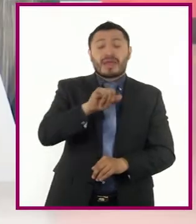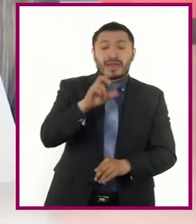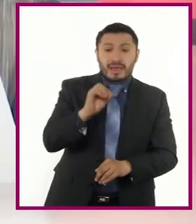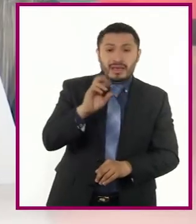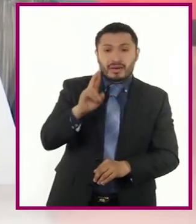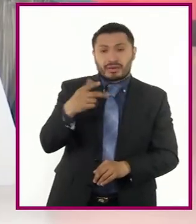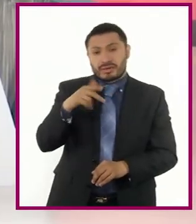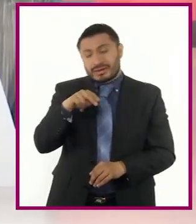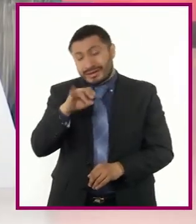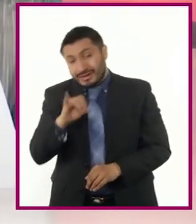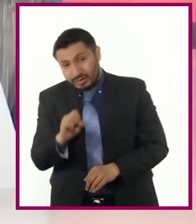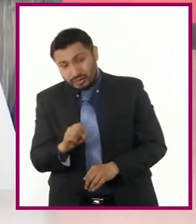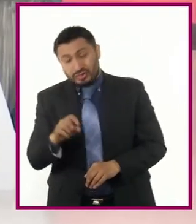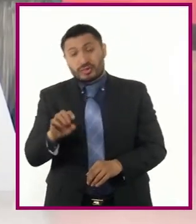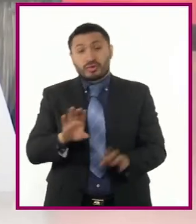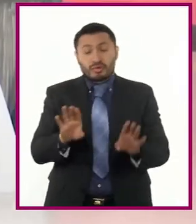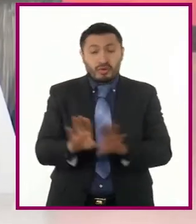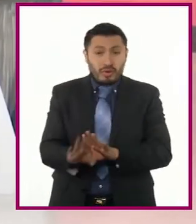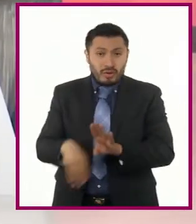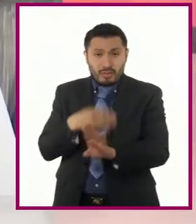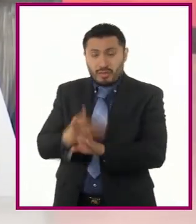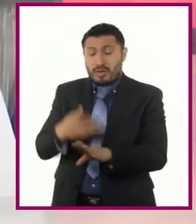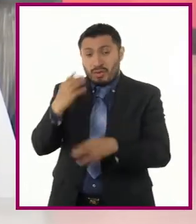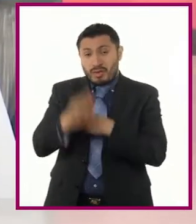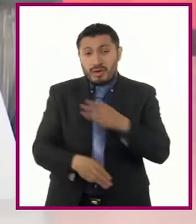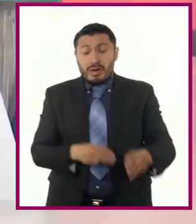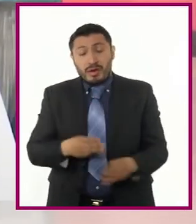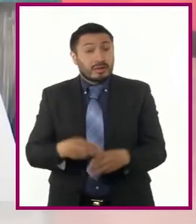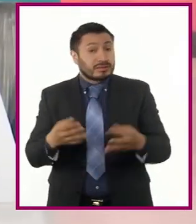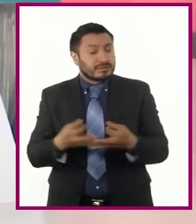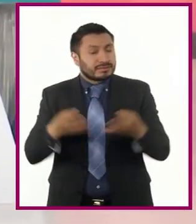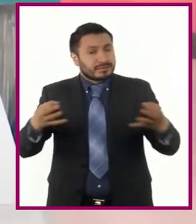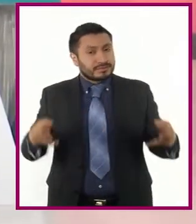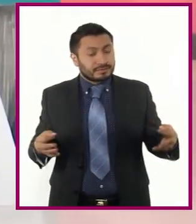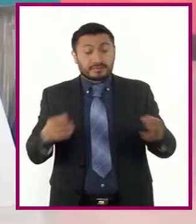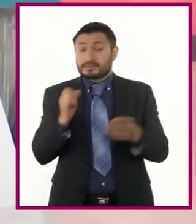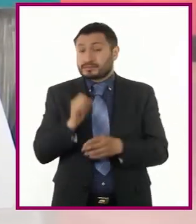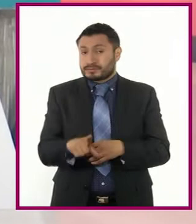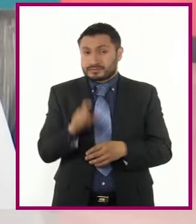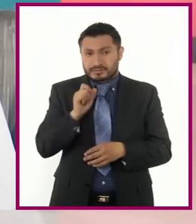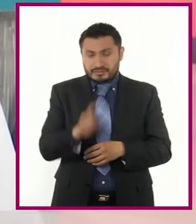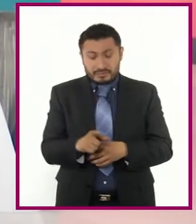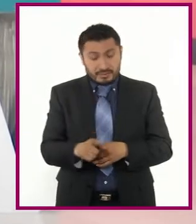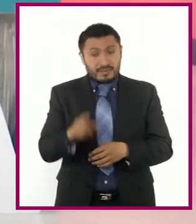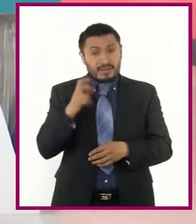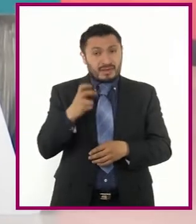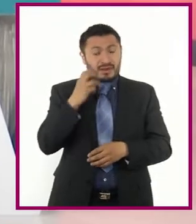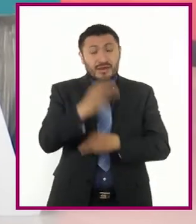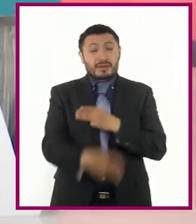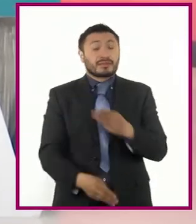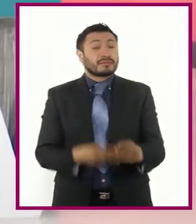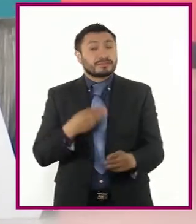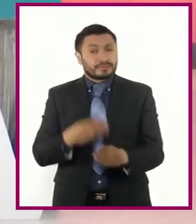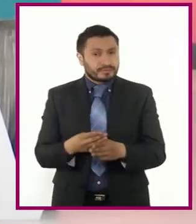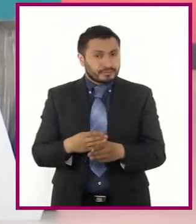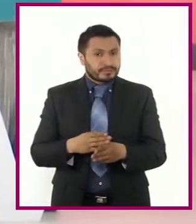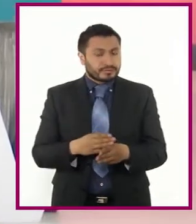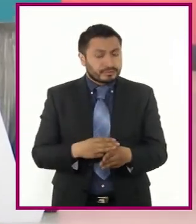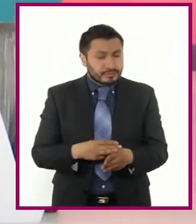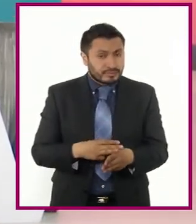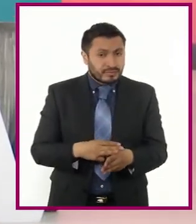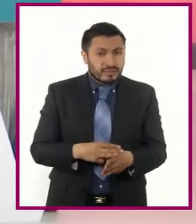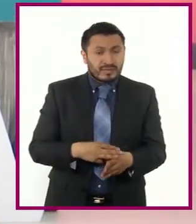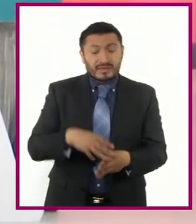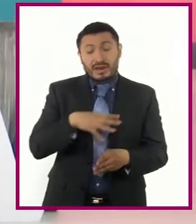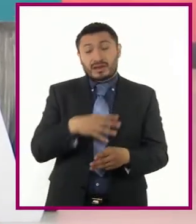también van a estar incidiendo en el planeta Tierra. En este sentido, también nuestro planeta Tierra está con toda una serie